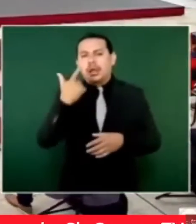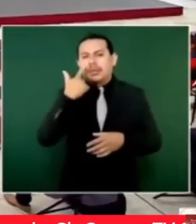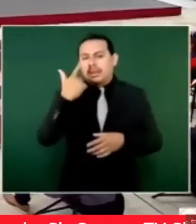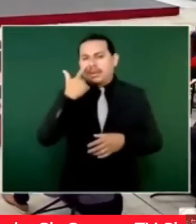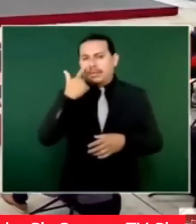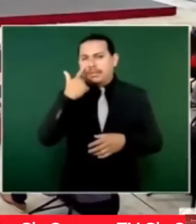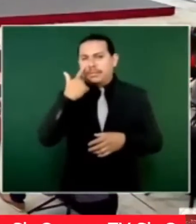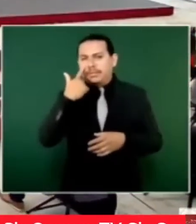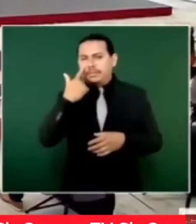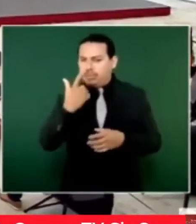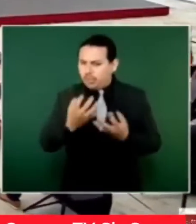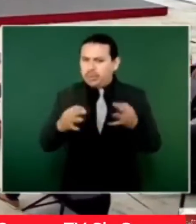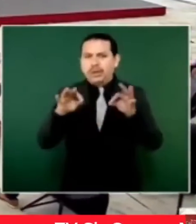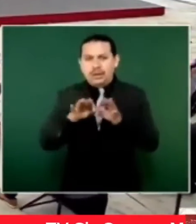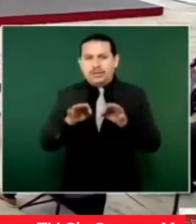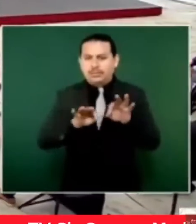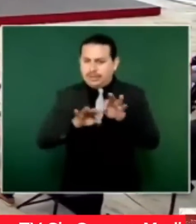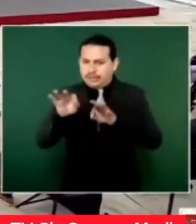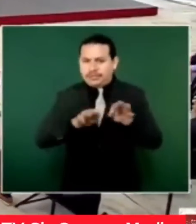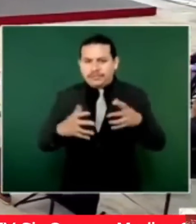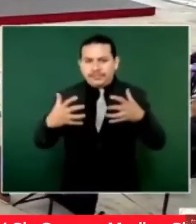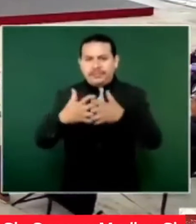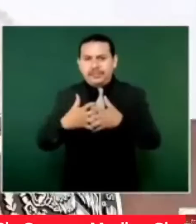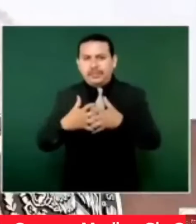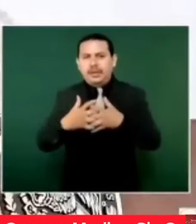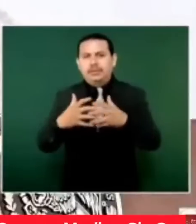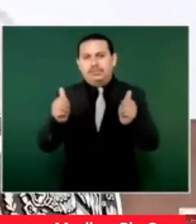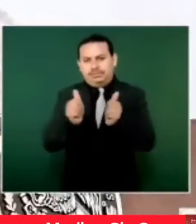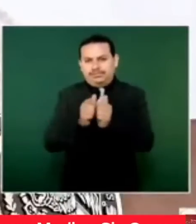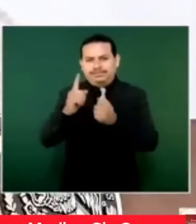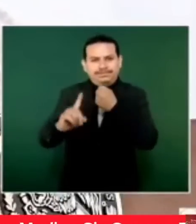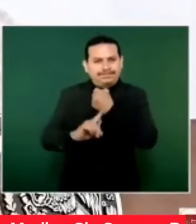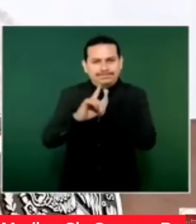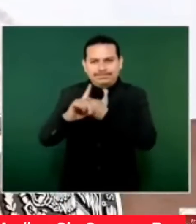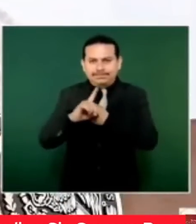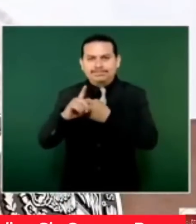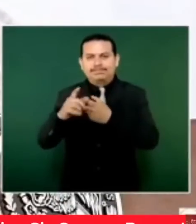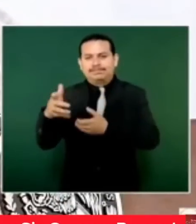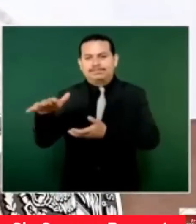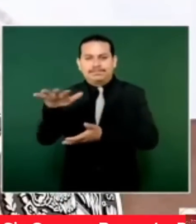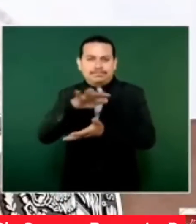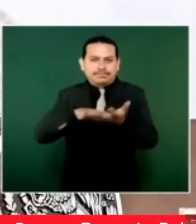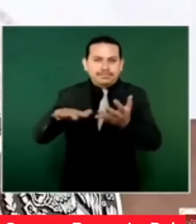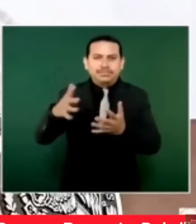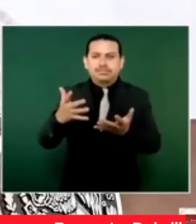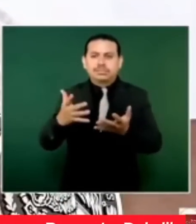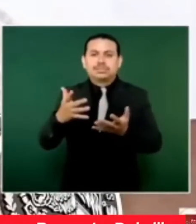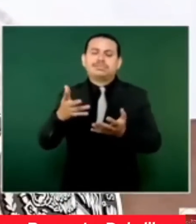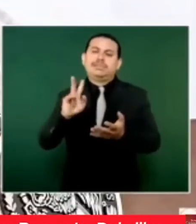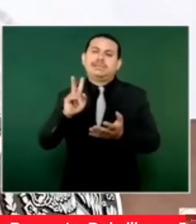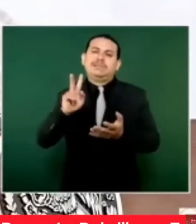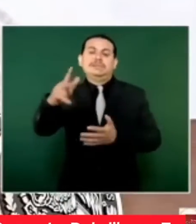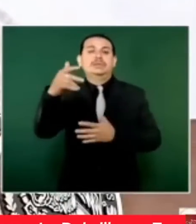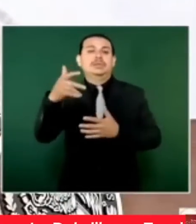adecuada para enfrentar el flagelo de la violencia.